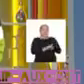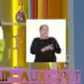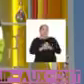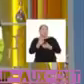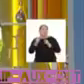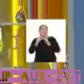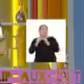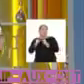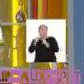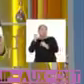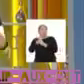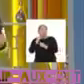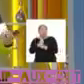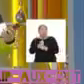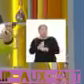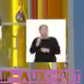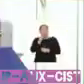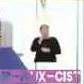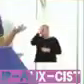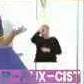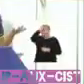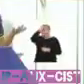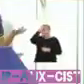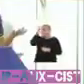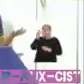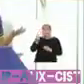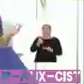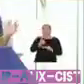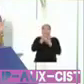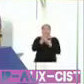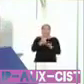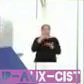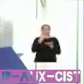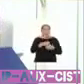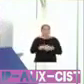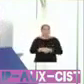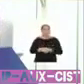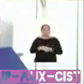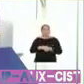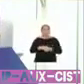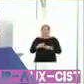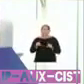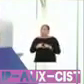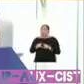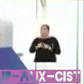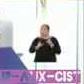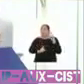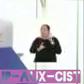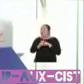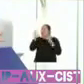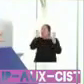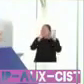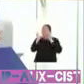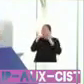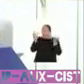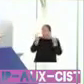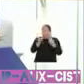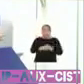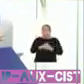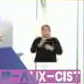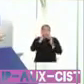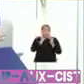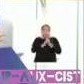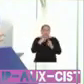conocimiento sobre las ventajas que tendrá si termina el colegio. Pero es normal que también puedan aparecer esas dudas, ¿no crees? O sea,